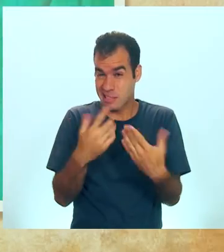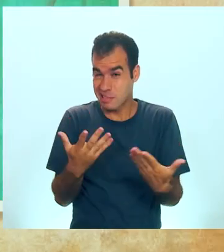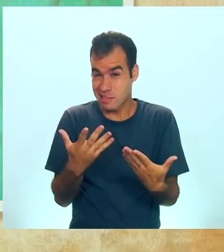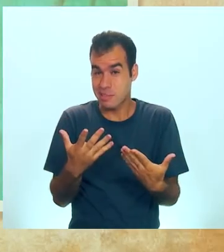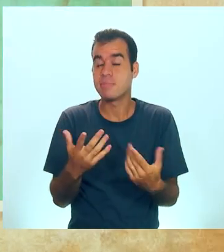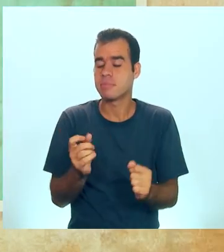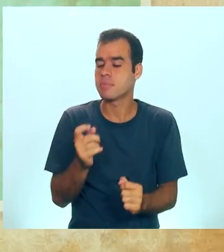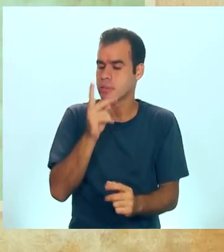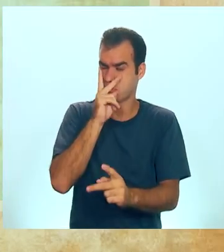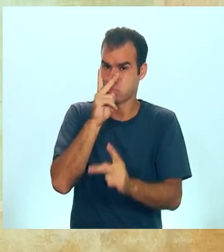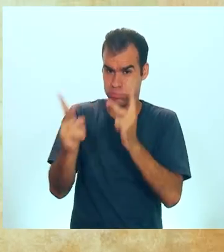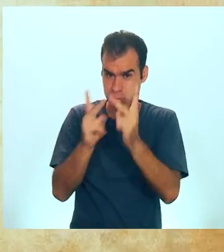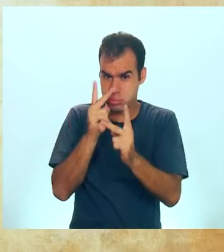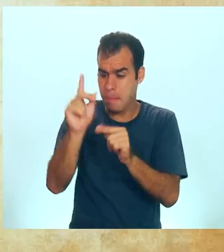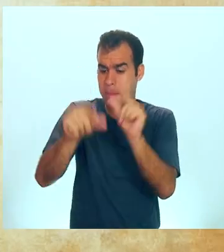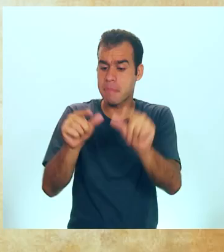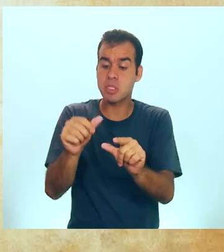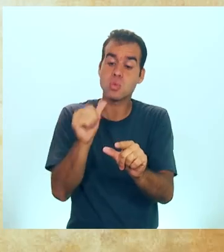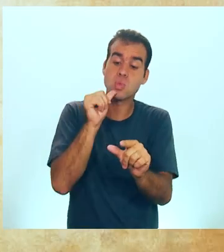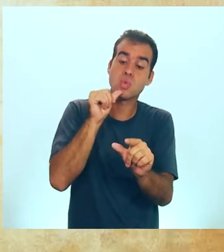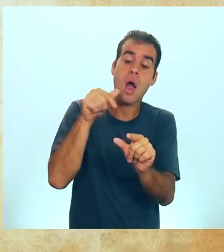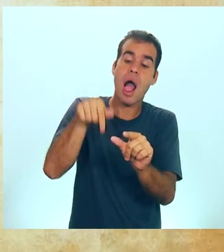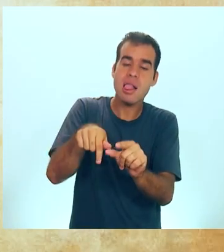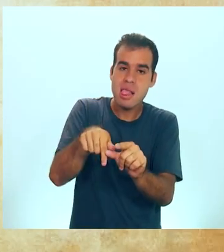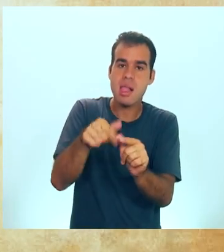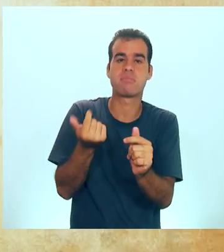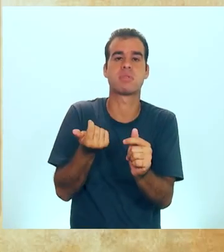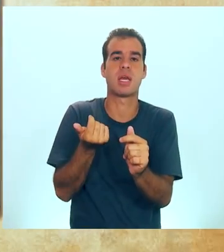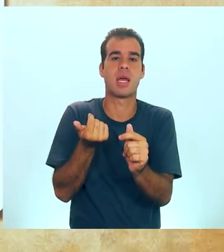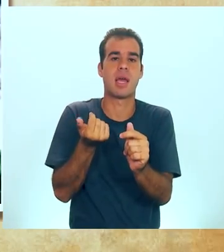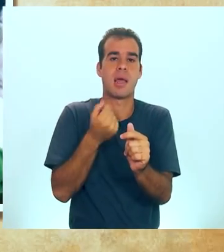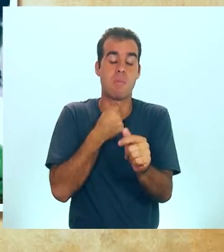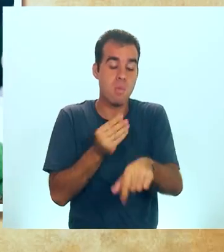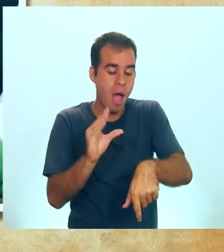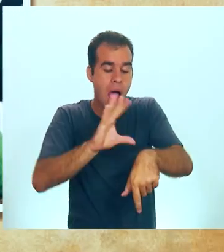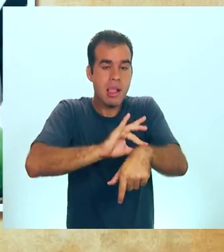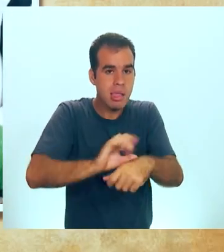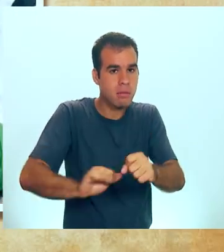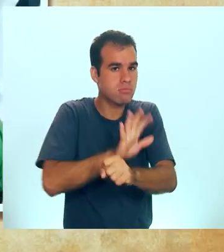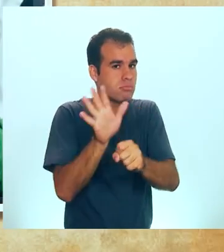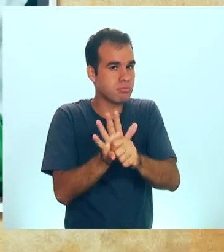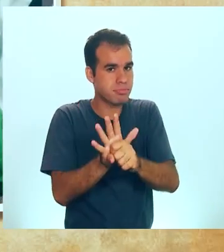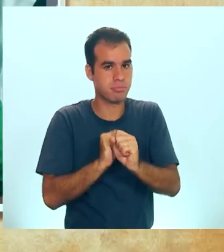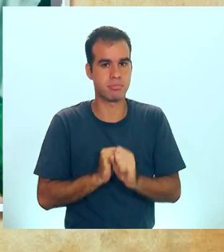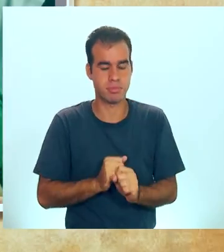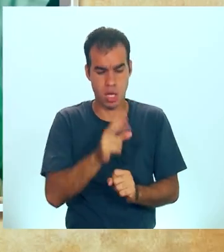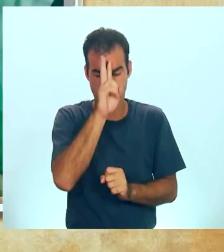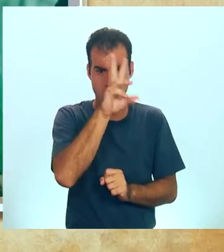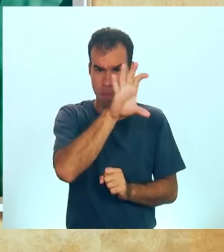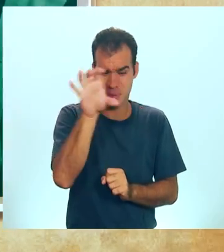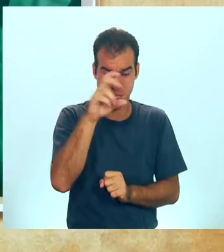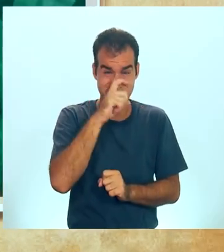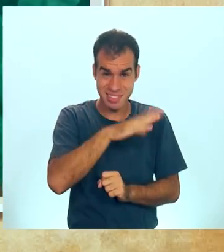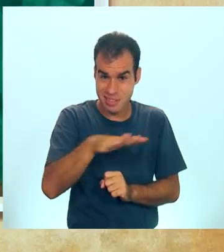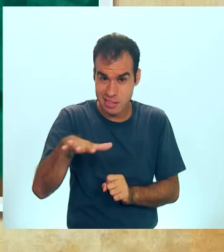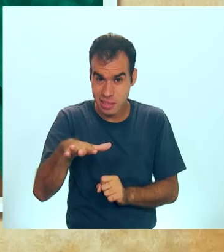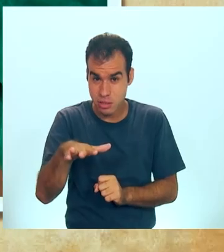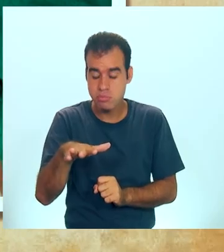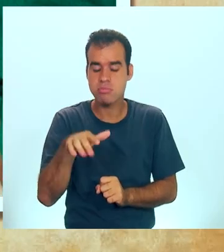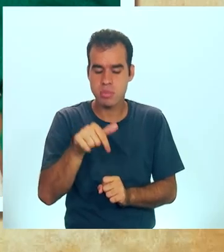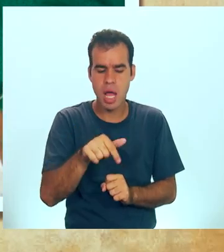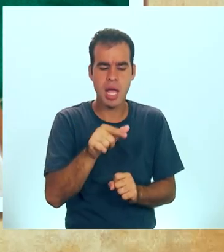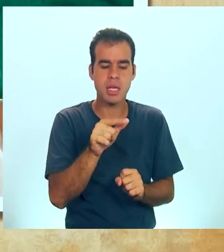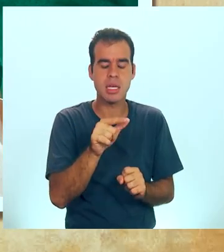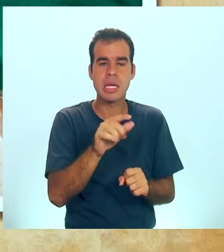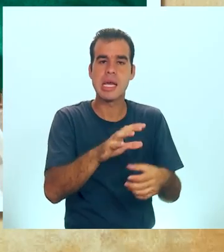ser sospechosos en una primera etapa de preparación. Creamos en el hospital pediátrico un cuerpo de guardia para atender a los pacientes